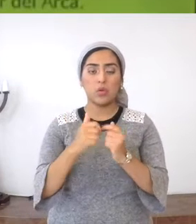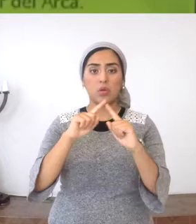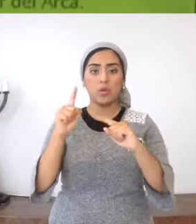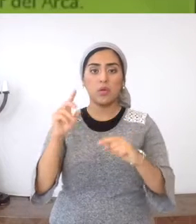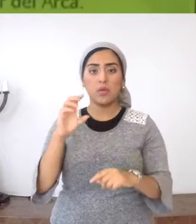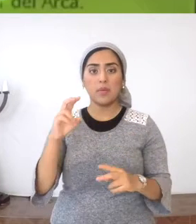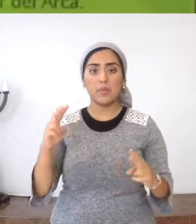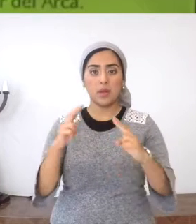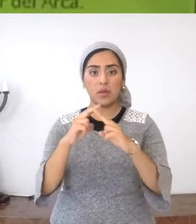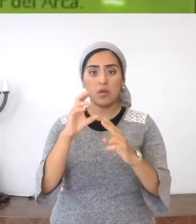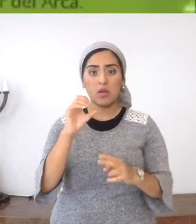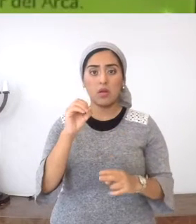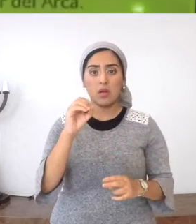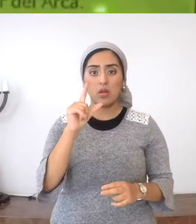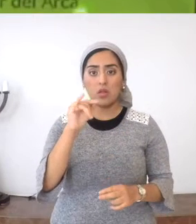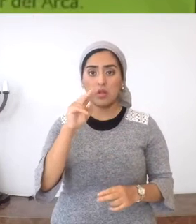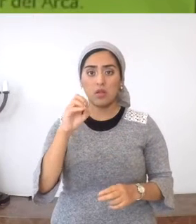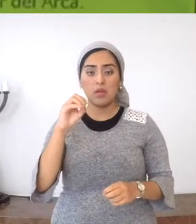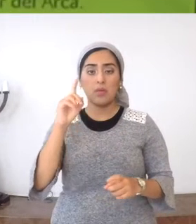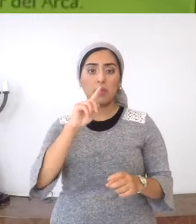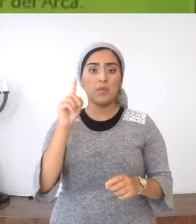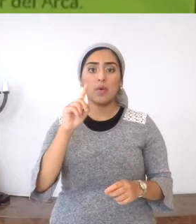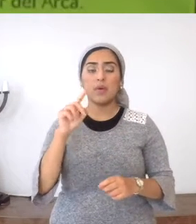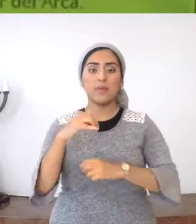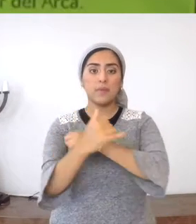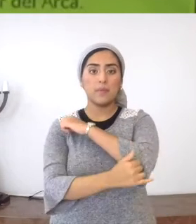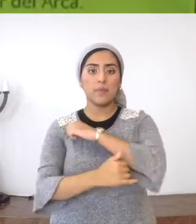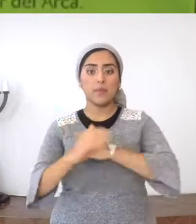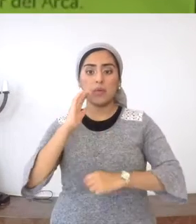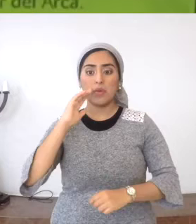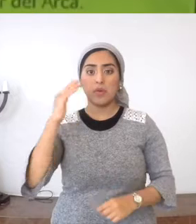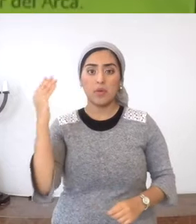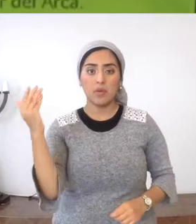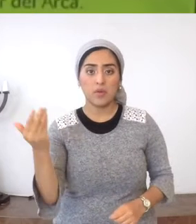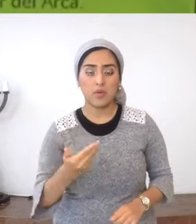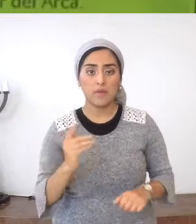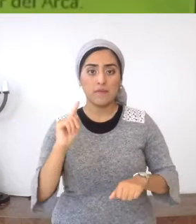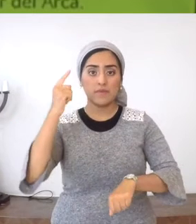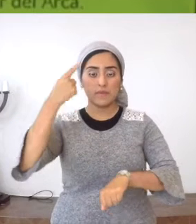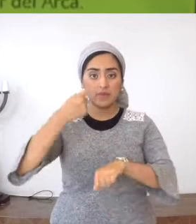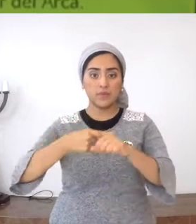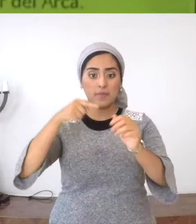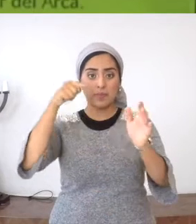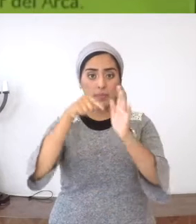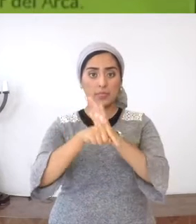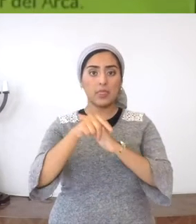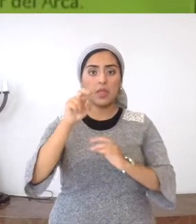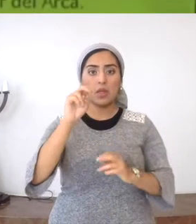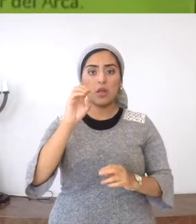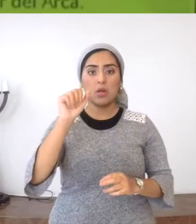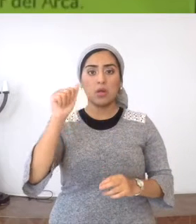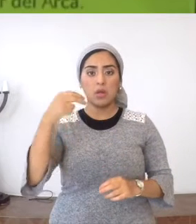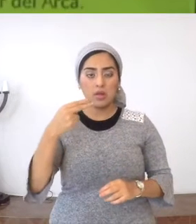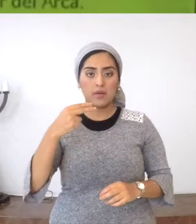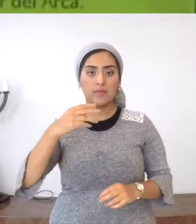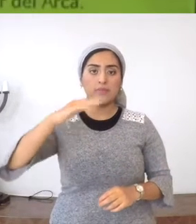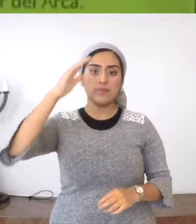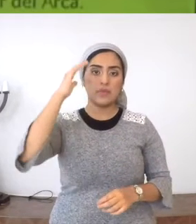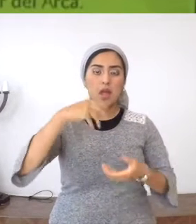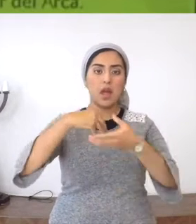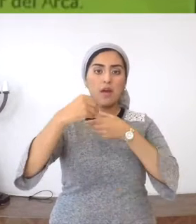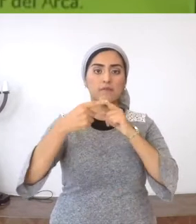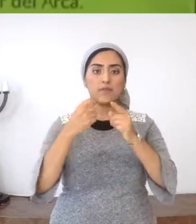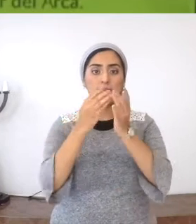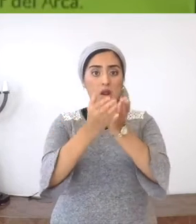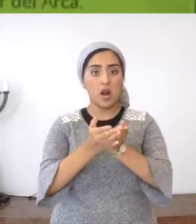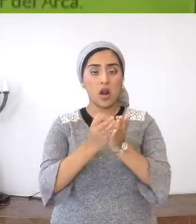Culminará Con un viaje Al Monte de los Olivos Donde las naciones Serán invitadas A recrear La ceremonia Realizada por primera vez Por